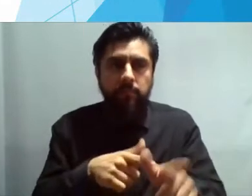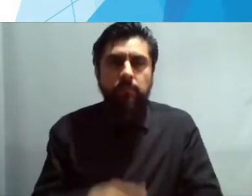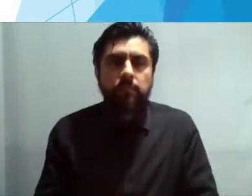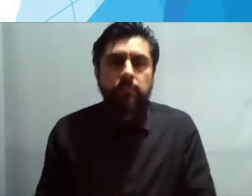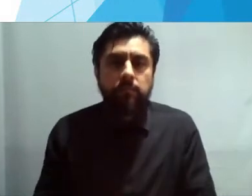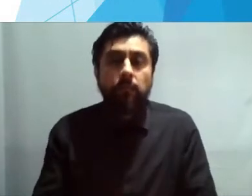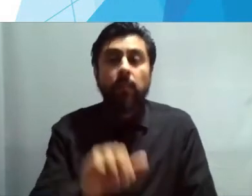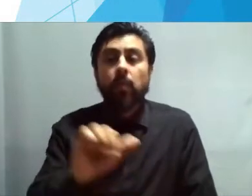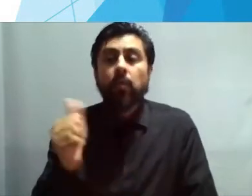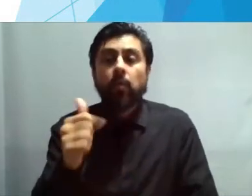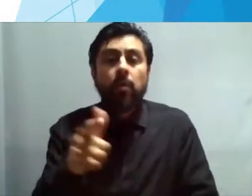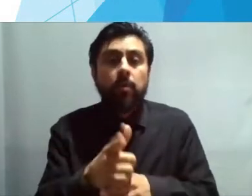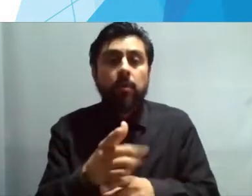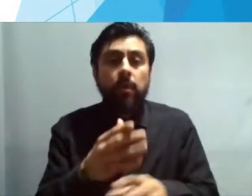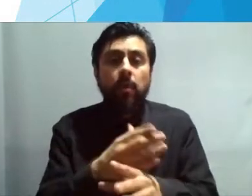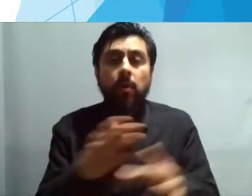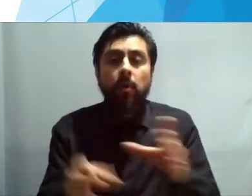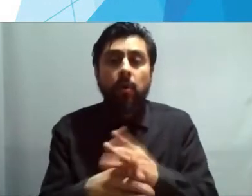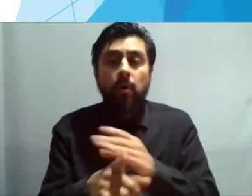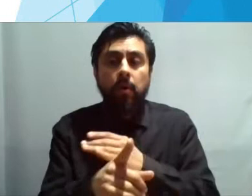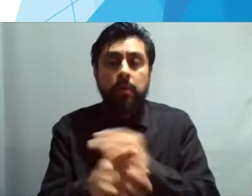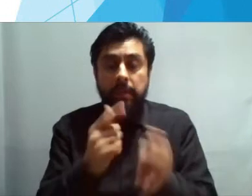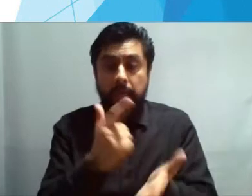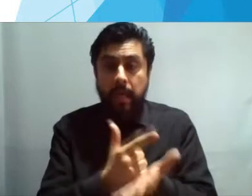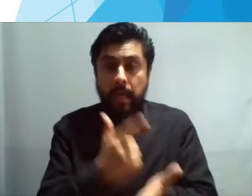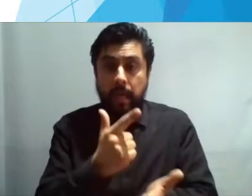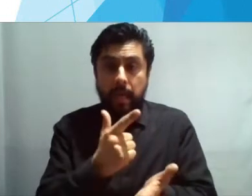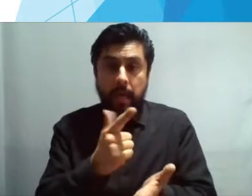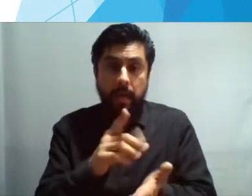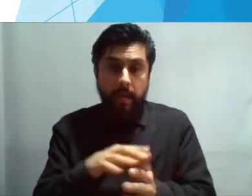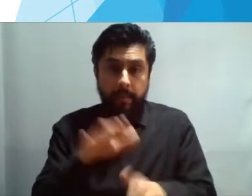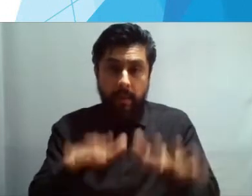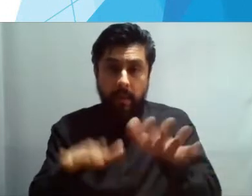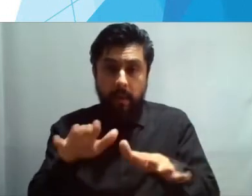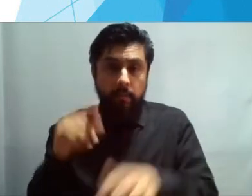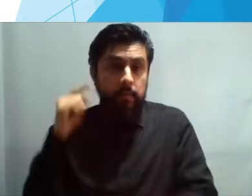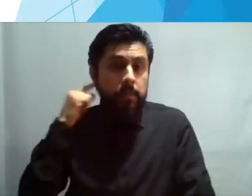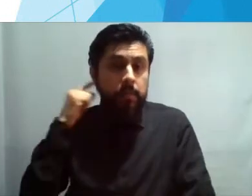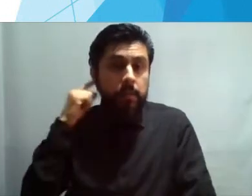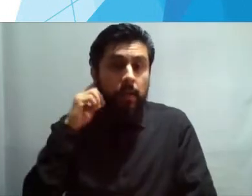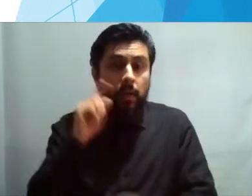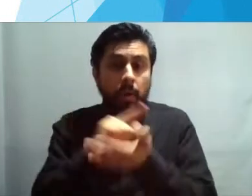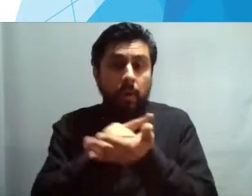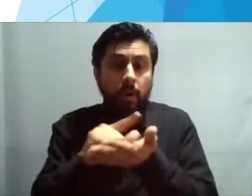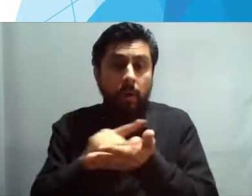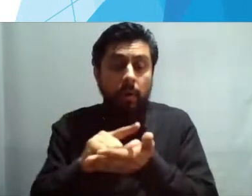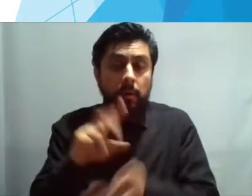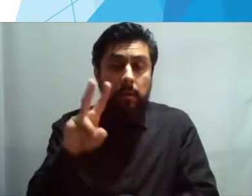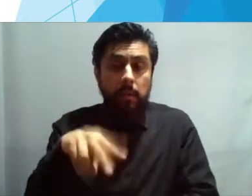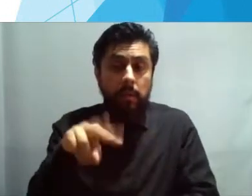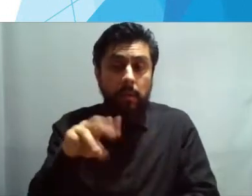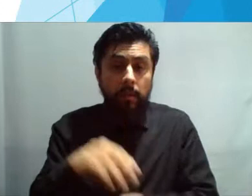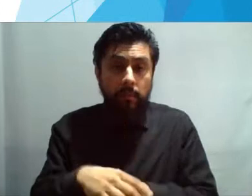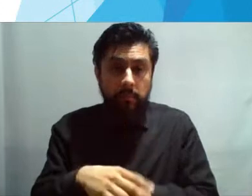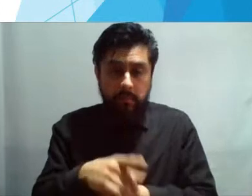¿Qué otra cosa muy grave puede pasar en el intento de limpiar el oído? Y créanme, me han comentado con la